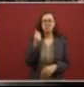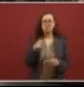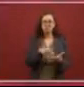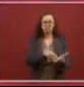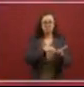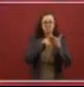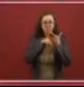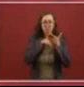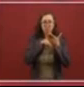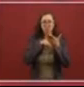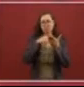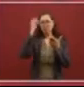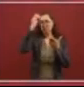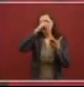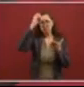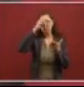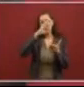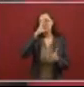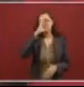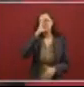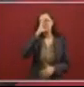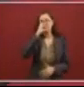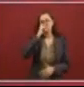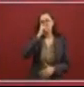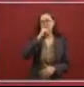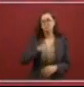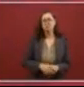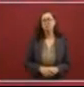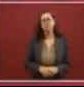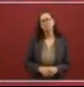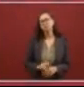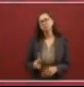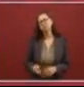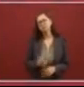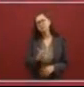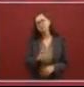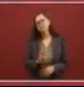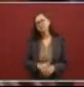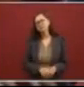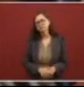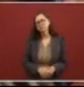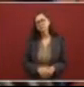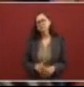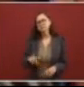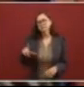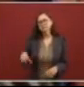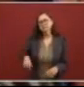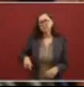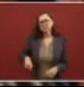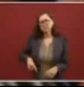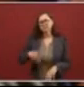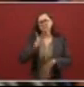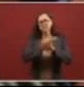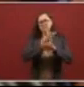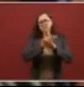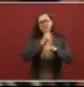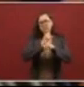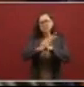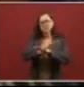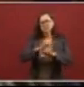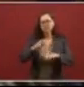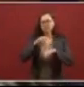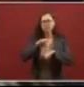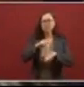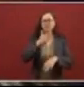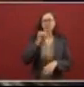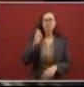elementos para opinar sobre este asunto. Presidente, en caso de que se requiera información por parte del gobierno de Estados Unidos sobre